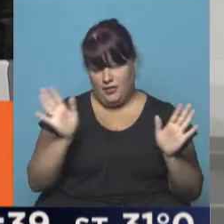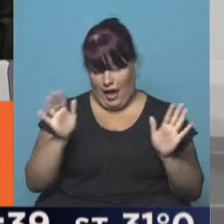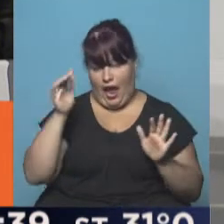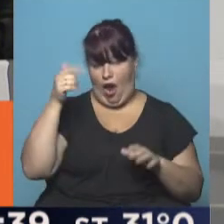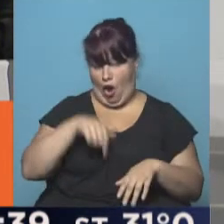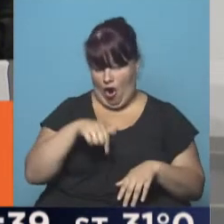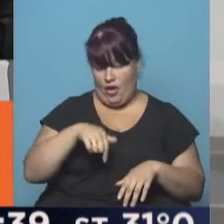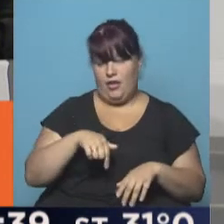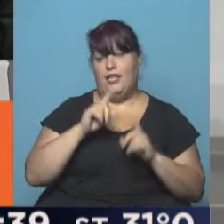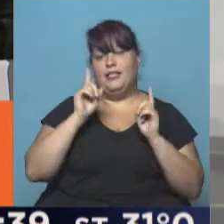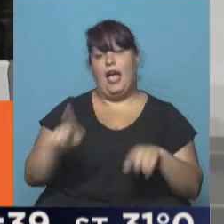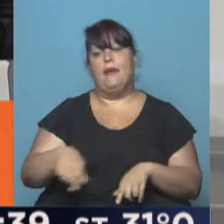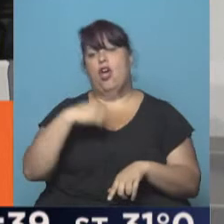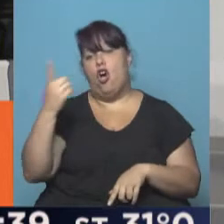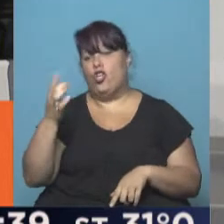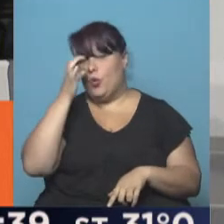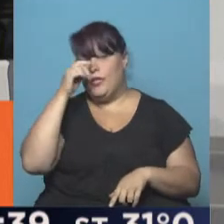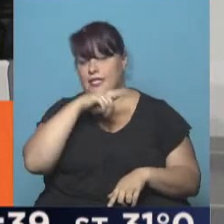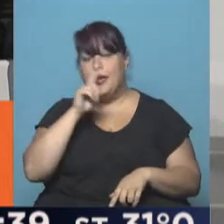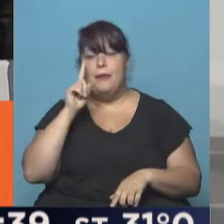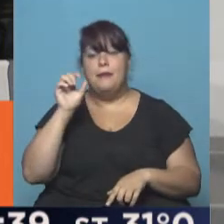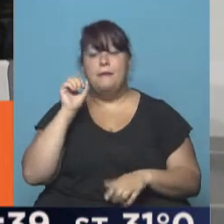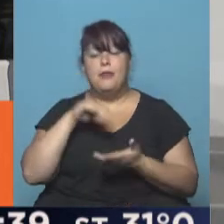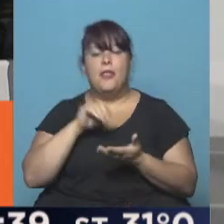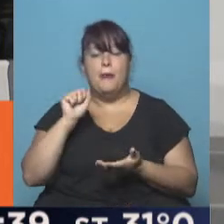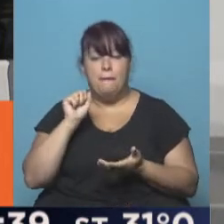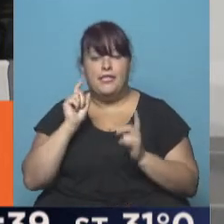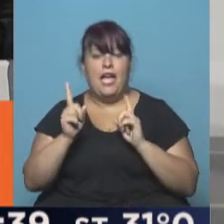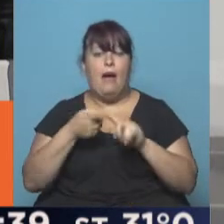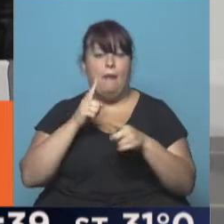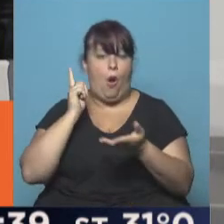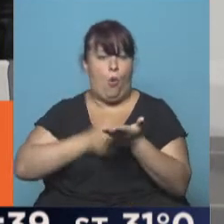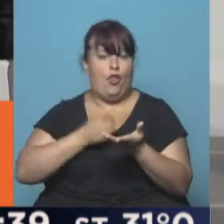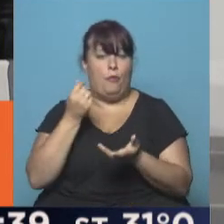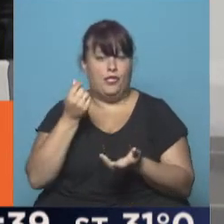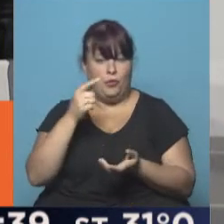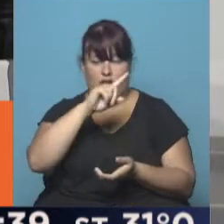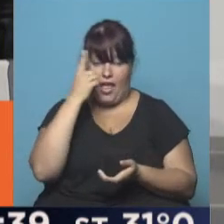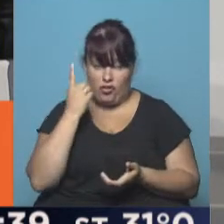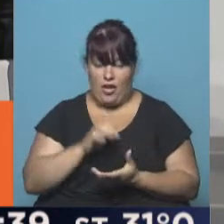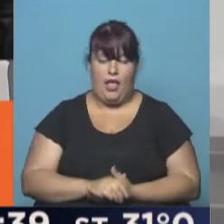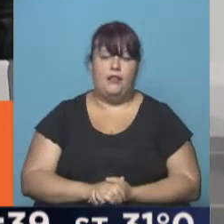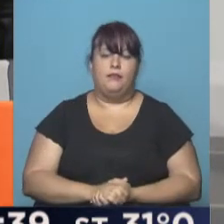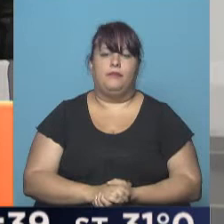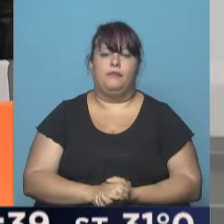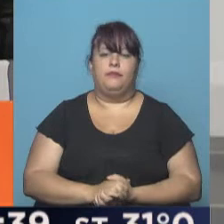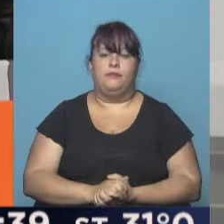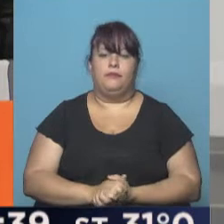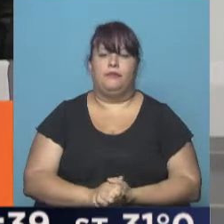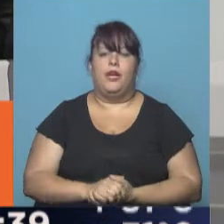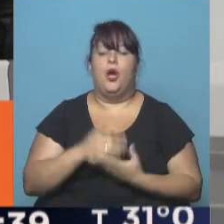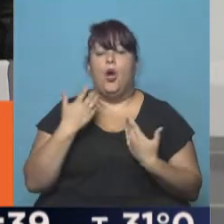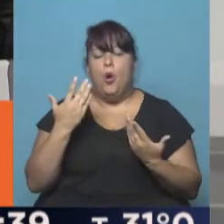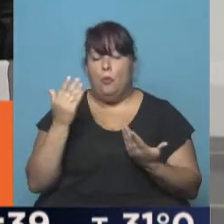el día de la fecha y los 27.000 millones de pesos que estaban establecidos en el presupuesto nacional. Sí. Si